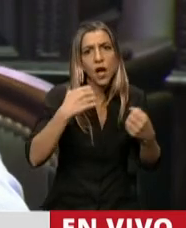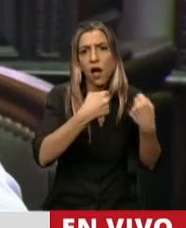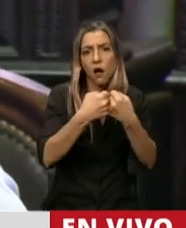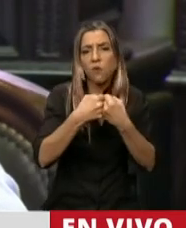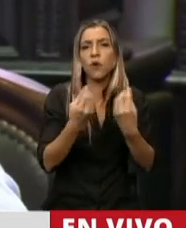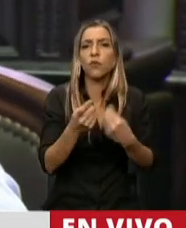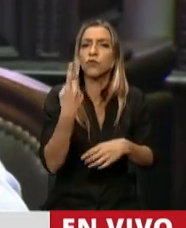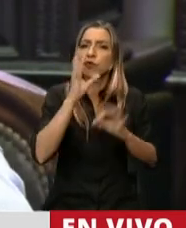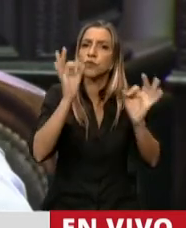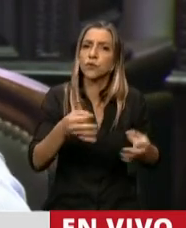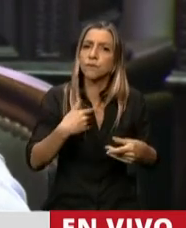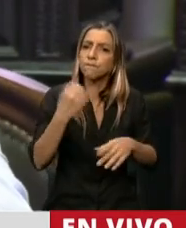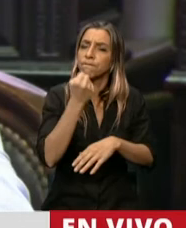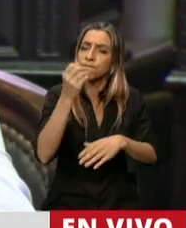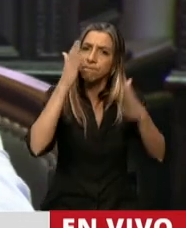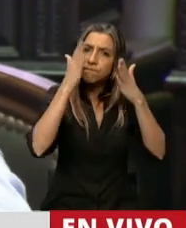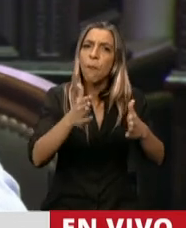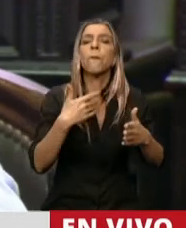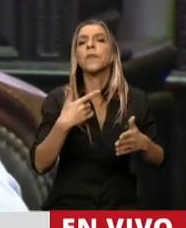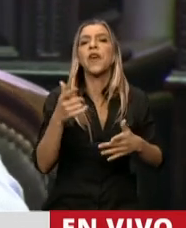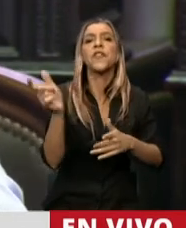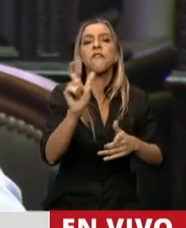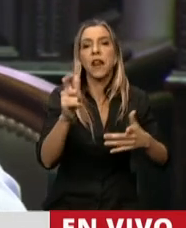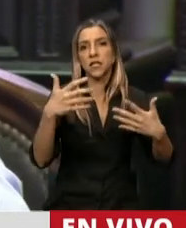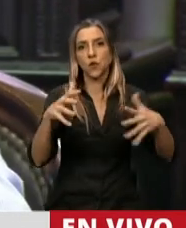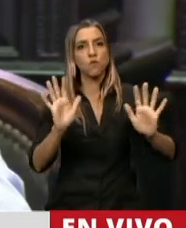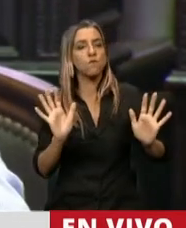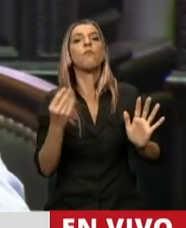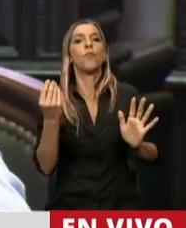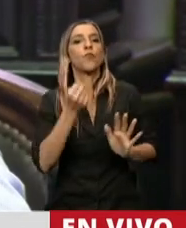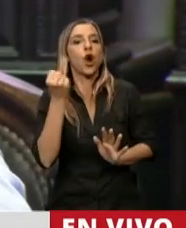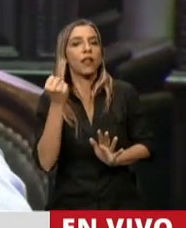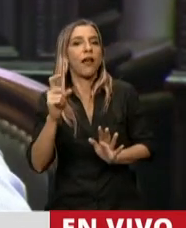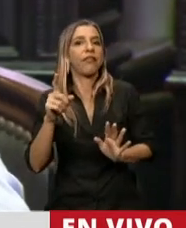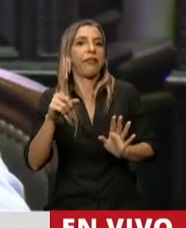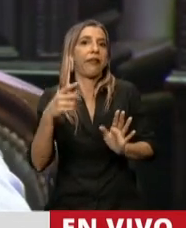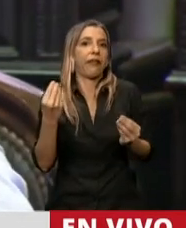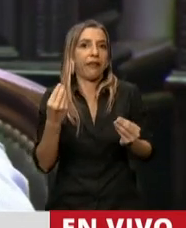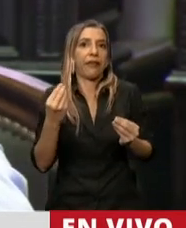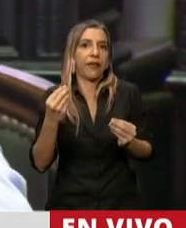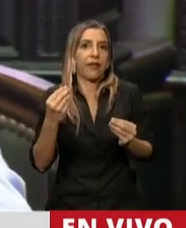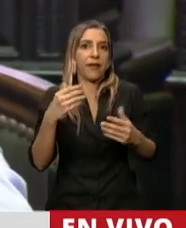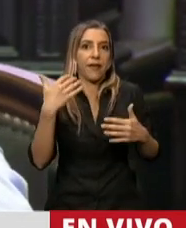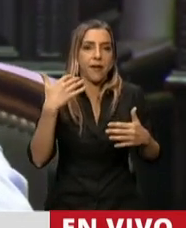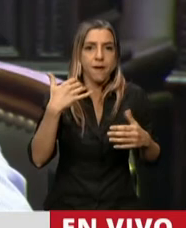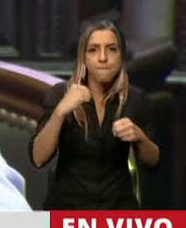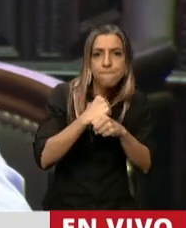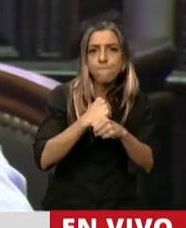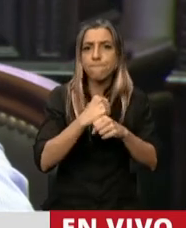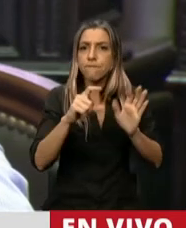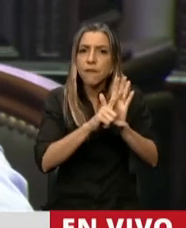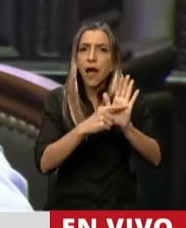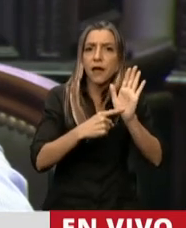la pena dejar de lado algunas diferencias para que la semana siguiente se tratara en la Cámara de Senadores, para